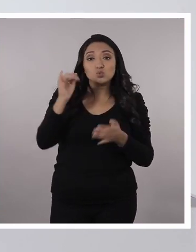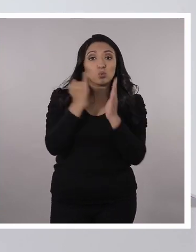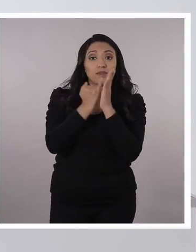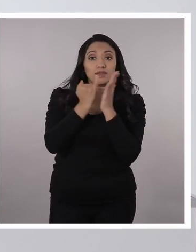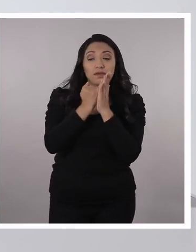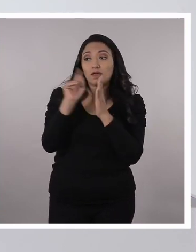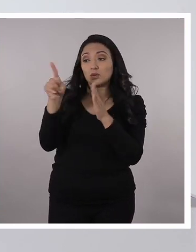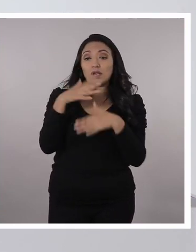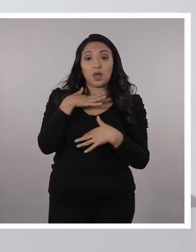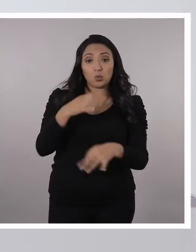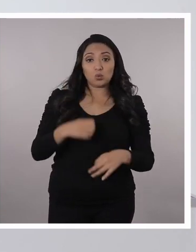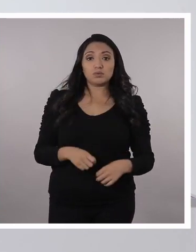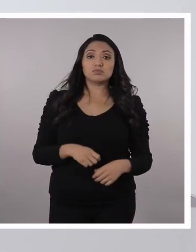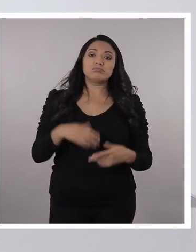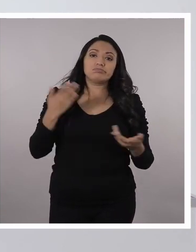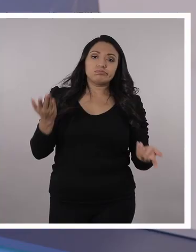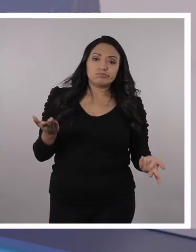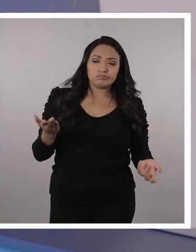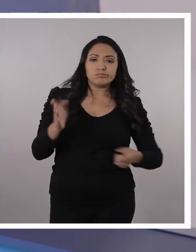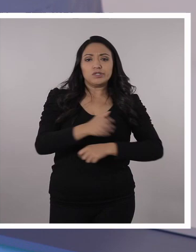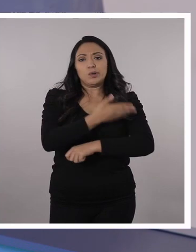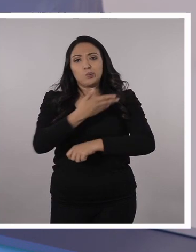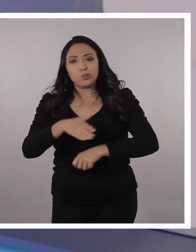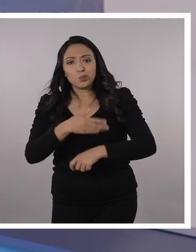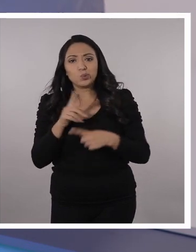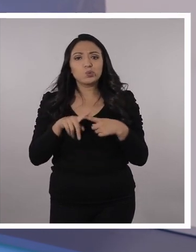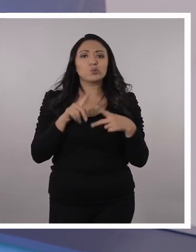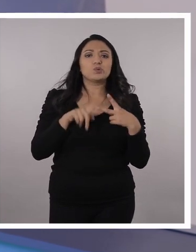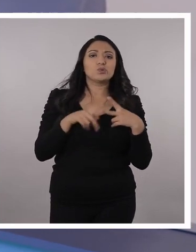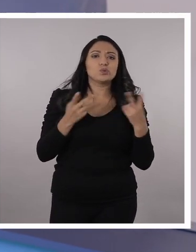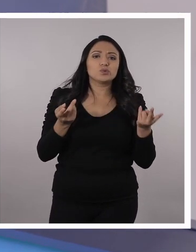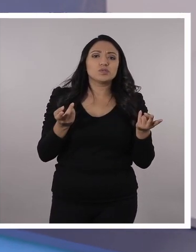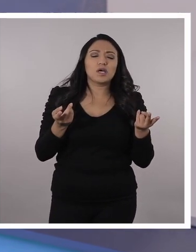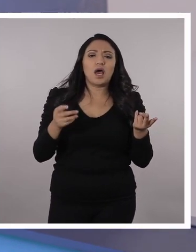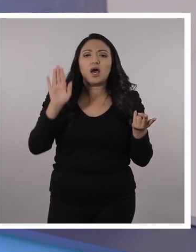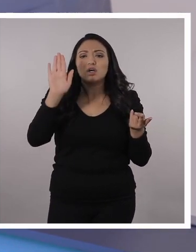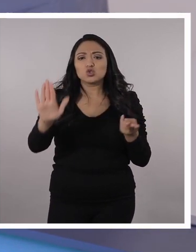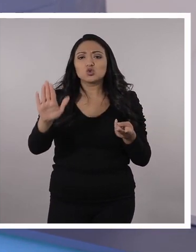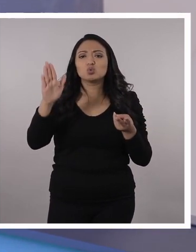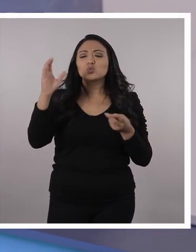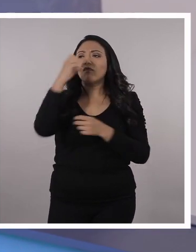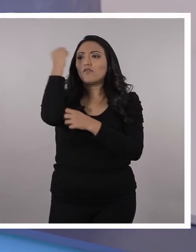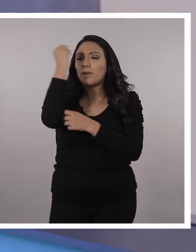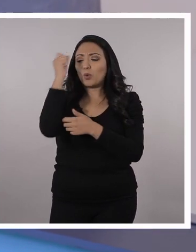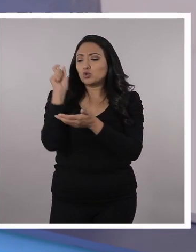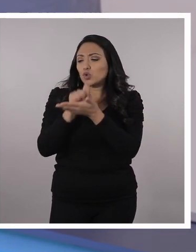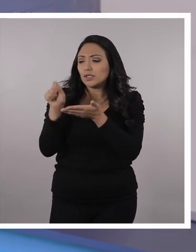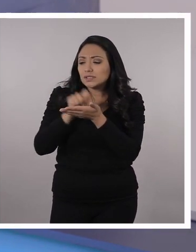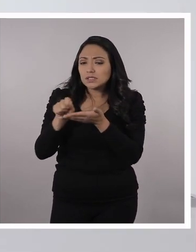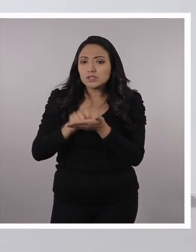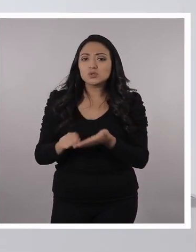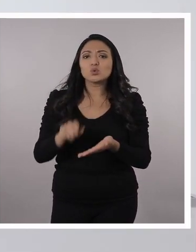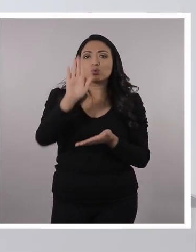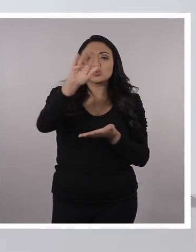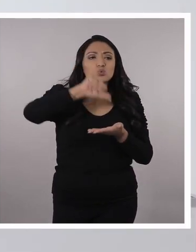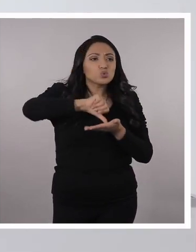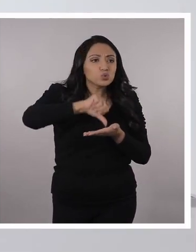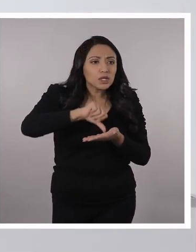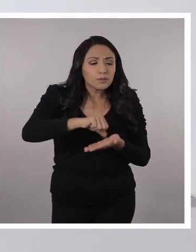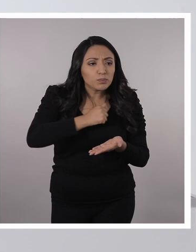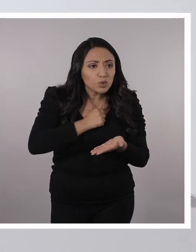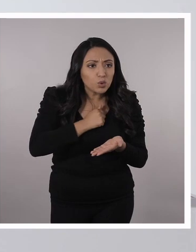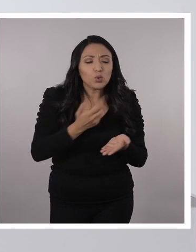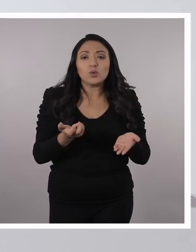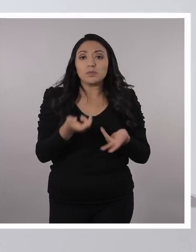de las cosas que le gustan a él, su tipo de música, sus escritores favoritos, la ciudad en que